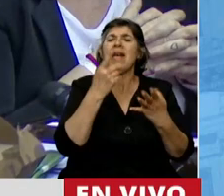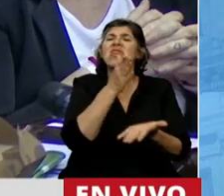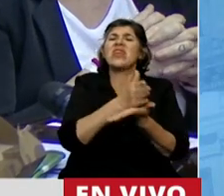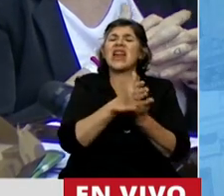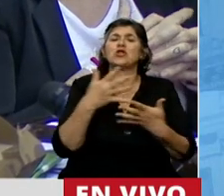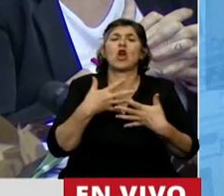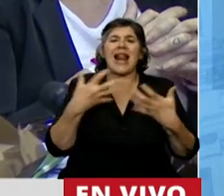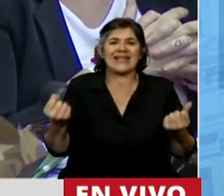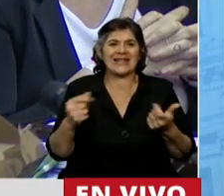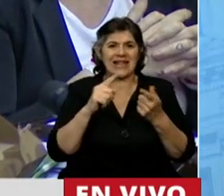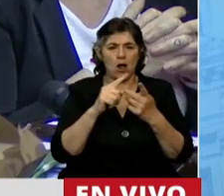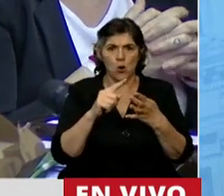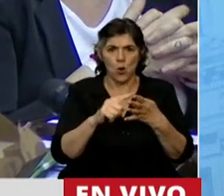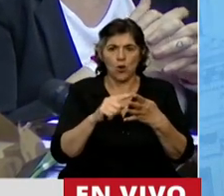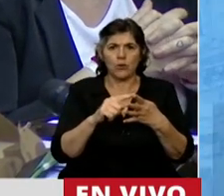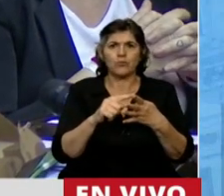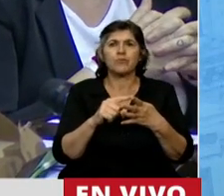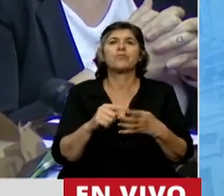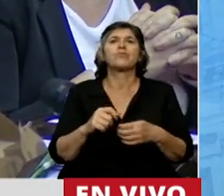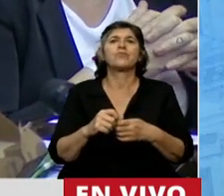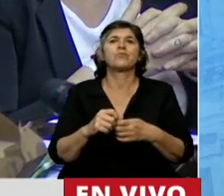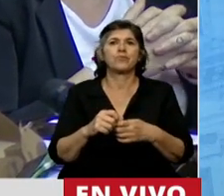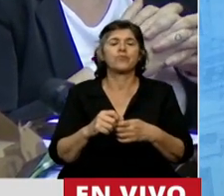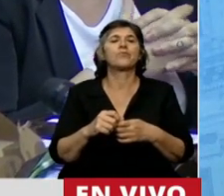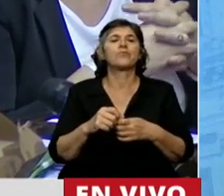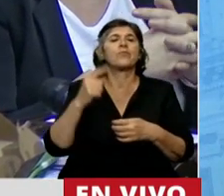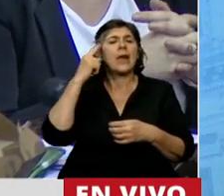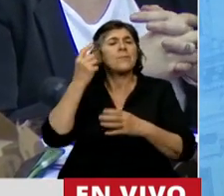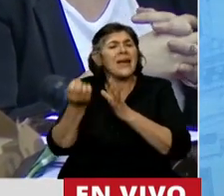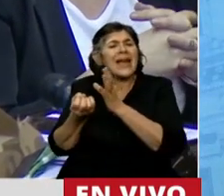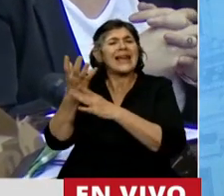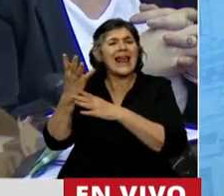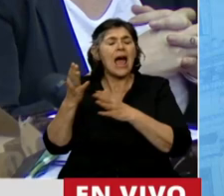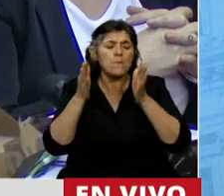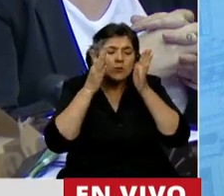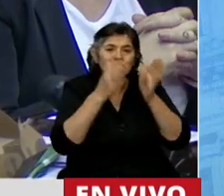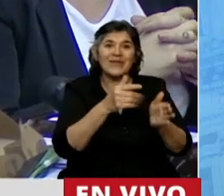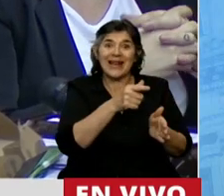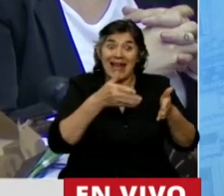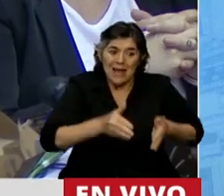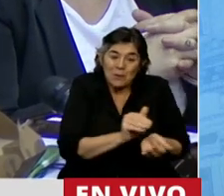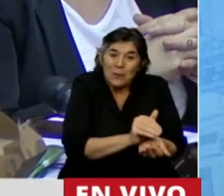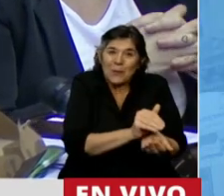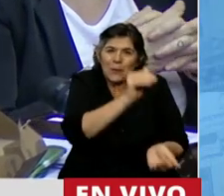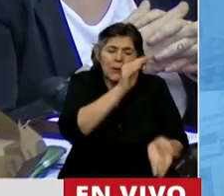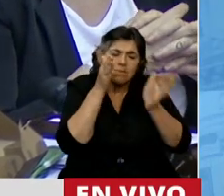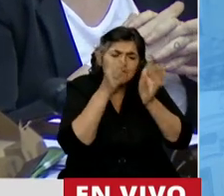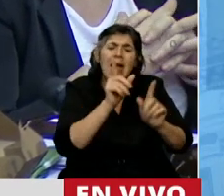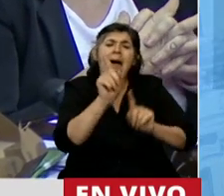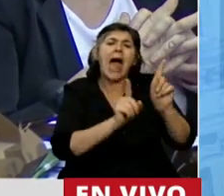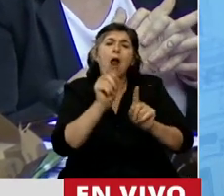creamos un modelo de atención a la salud creamos la atención precoz de algunas patologías